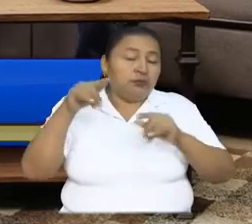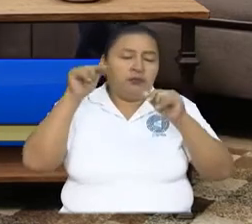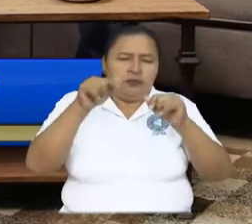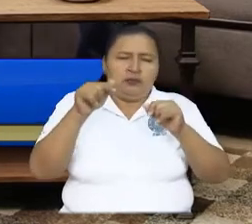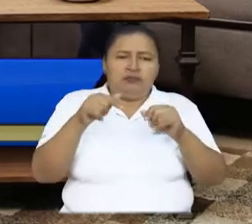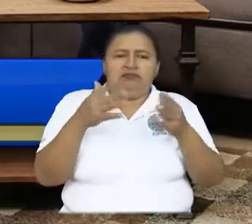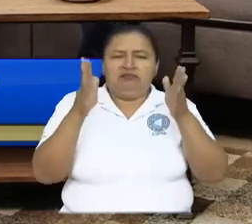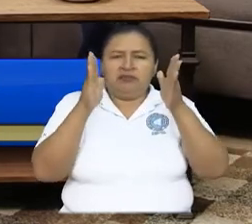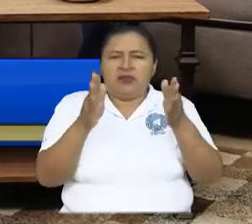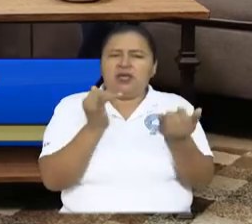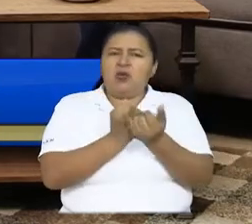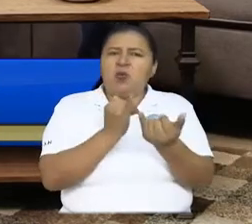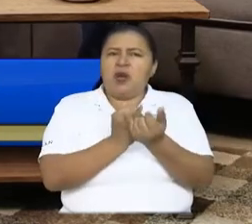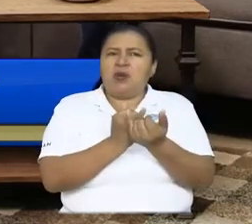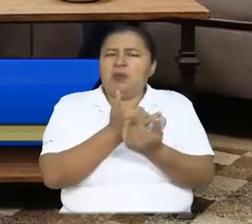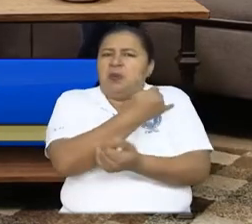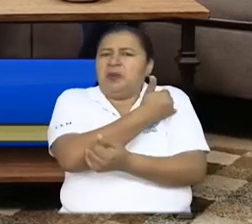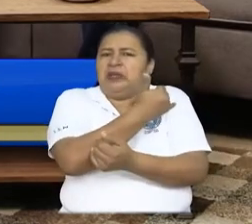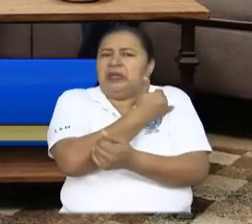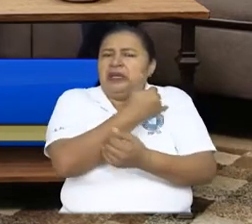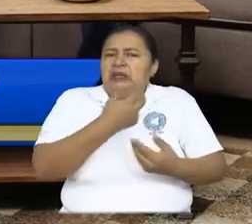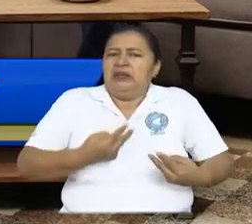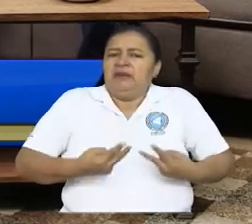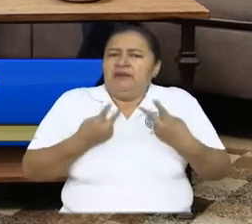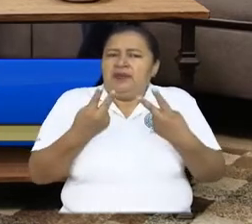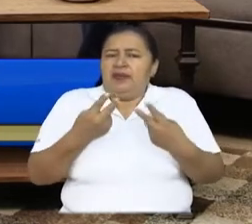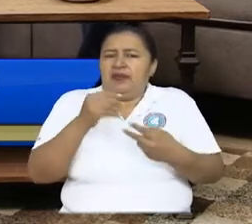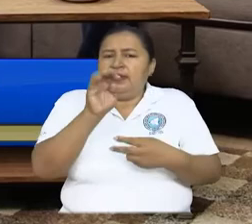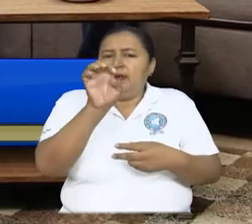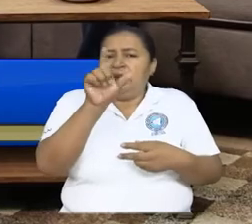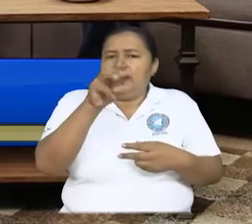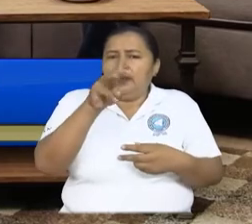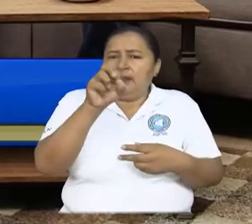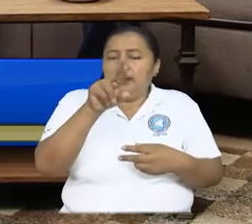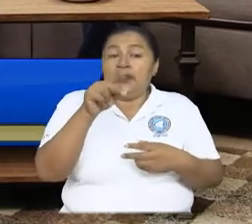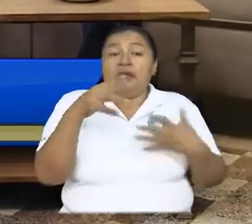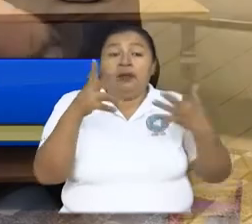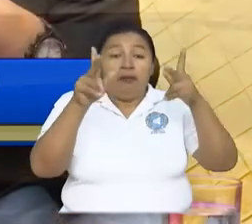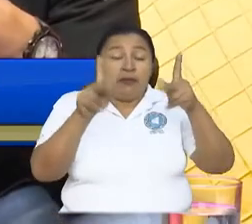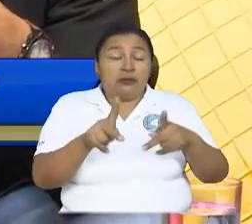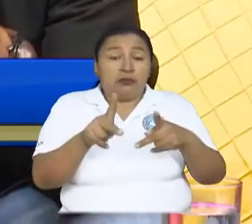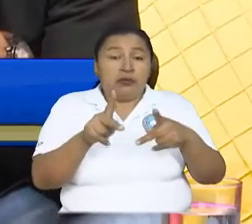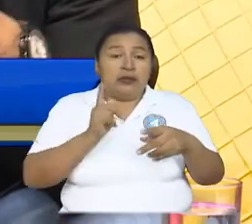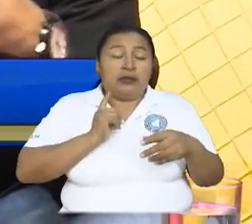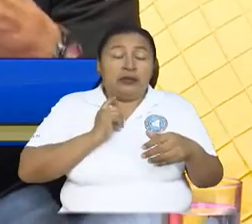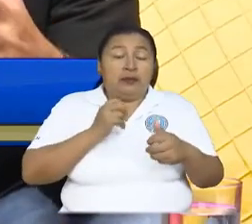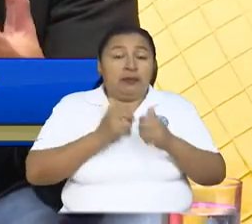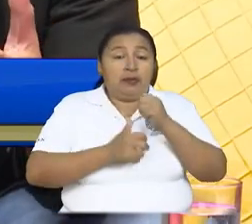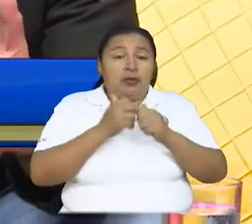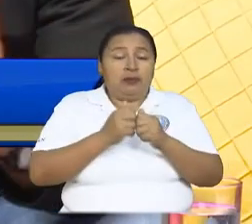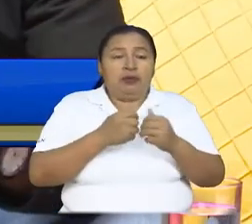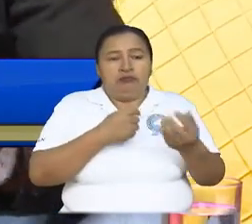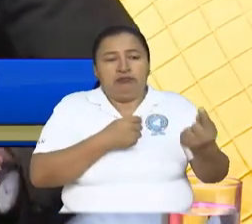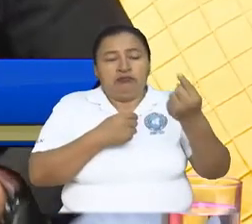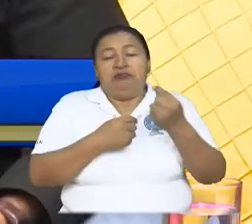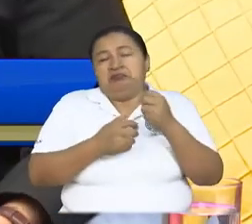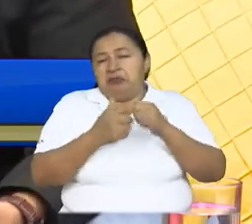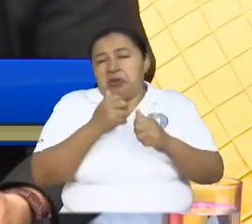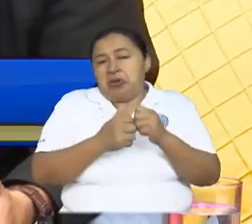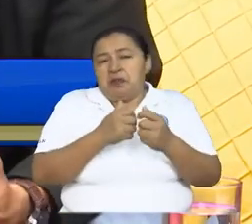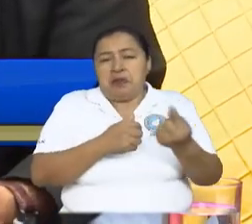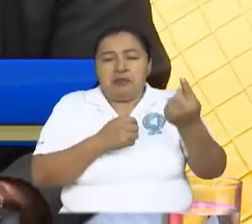como hospitales de día de tal forma que los pacientes que necesiten valoración ya sea